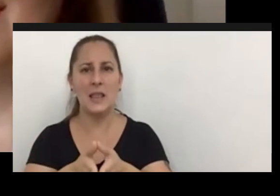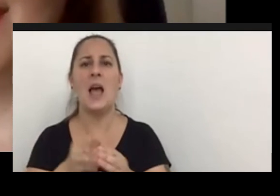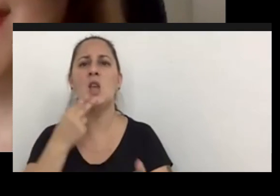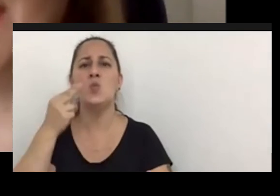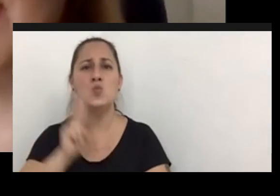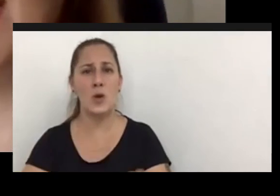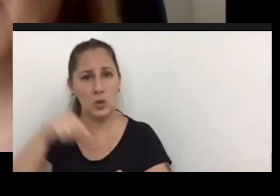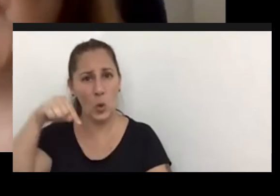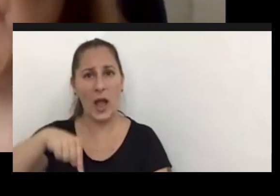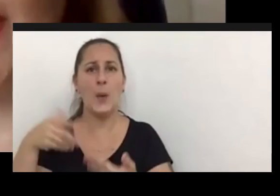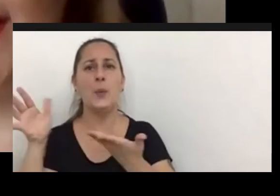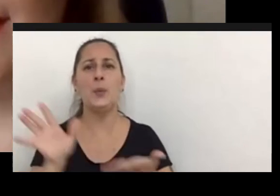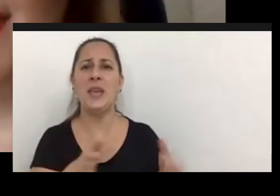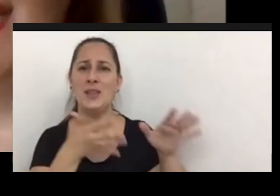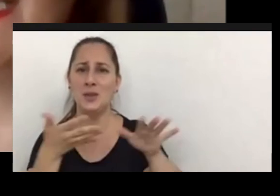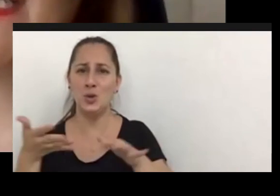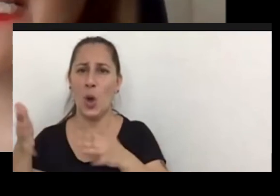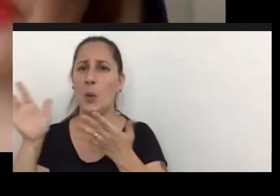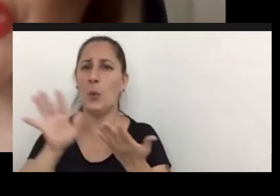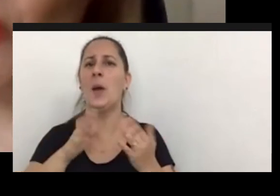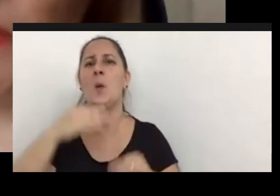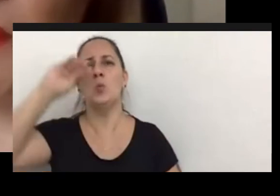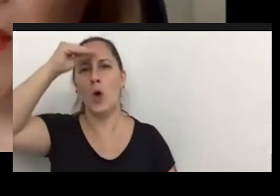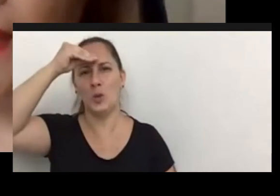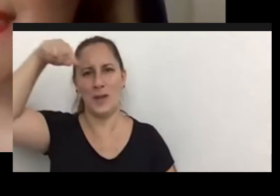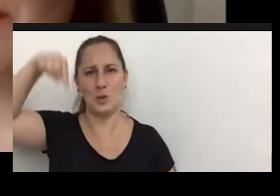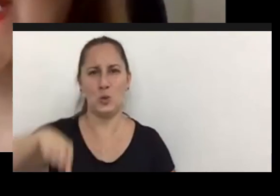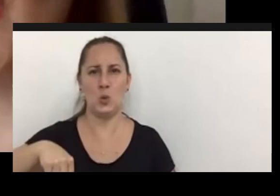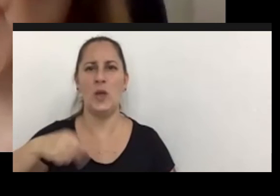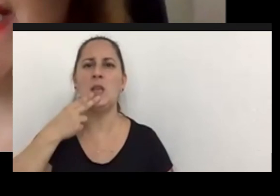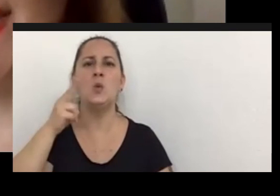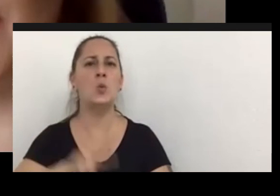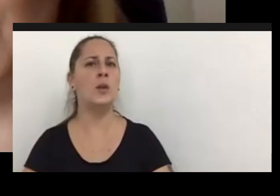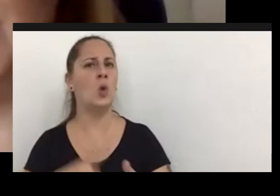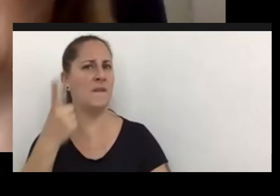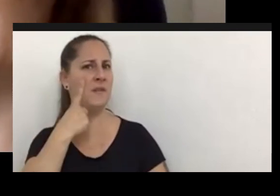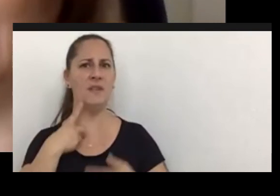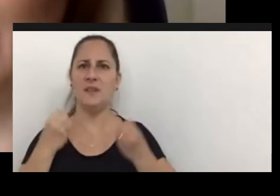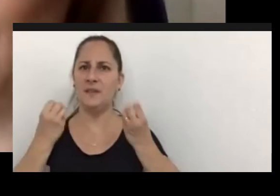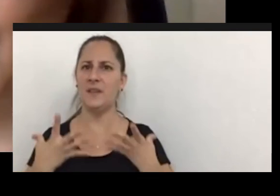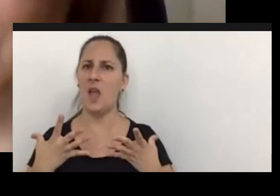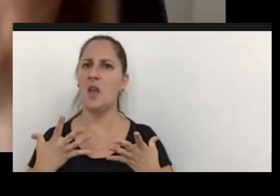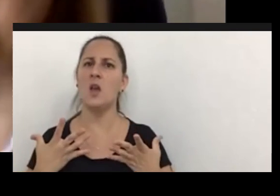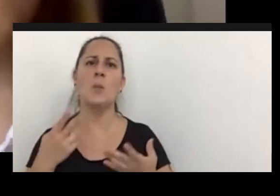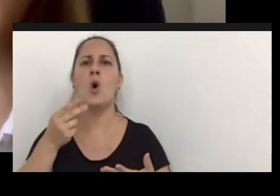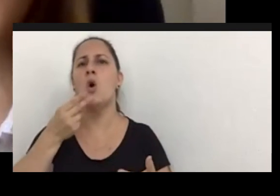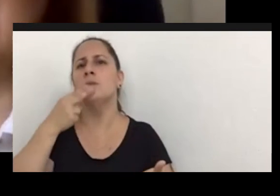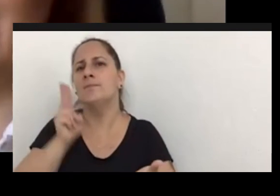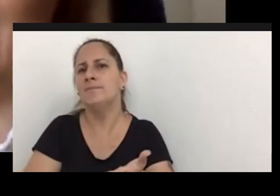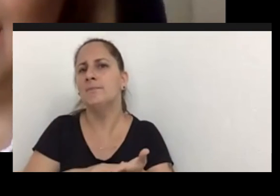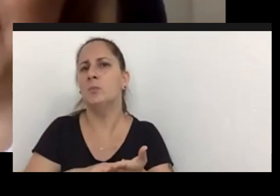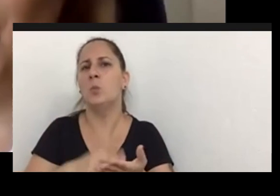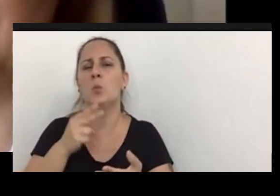país, ¿sí? Se aplica en Puerto Madryn. Está el impuesto al buen vivir, se aplica como una tasa municipal en Santa Cruz, pero